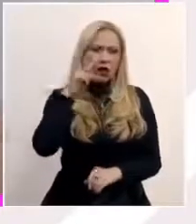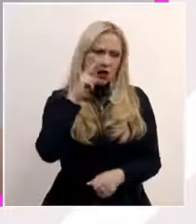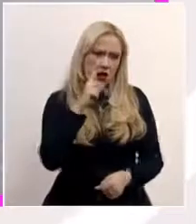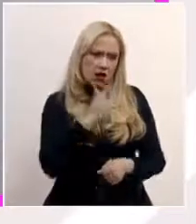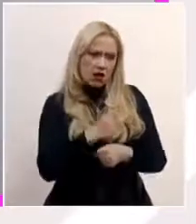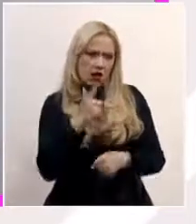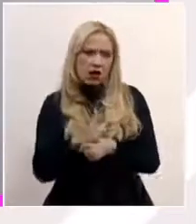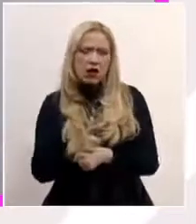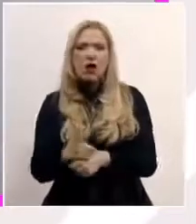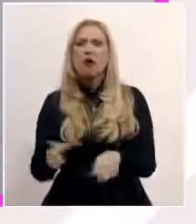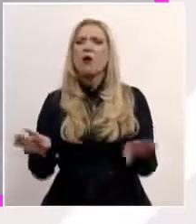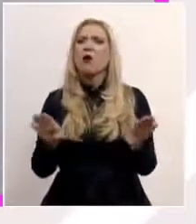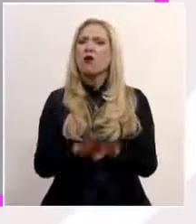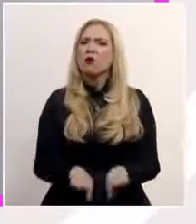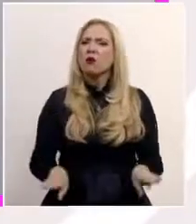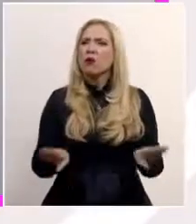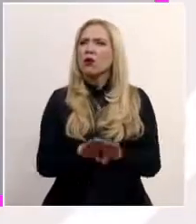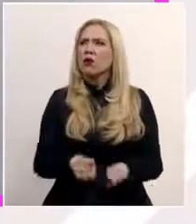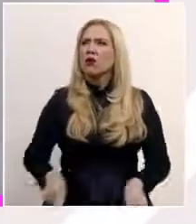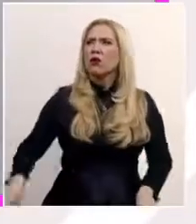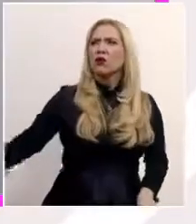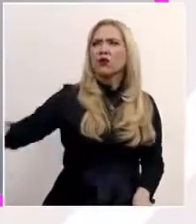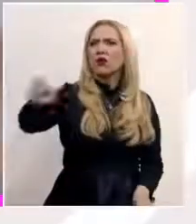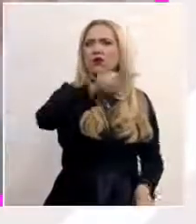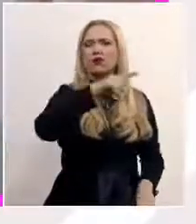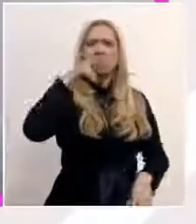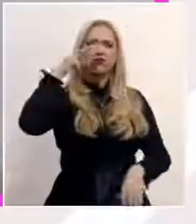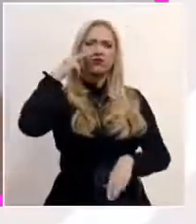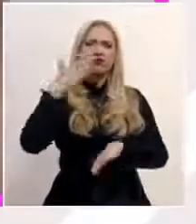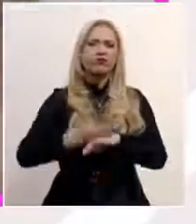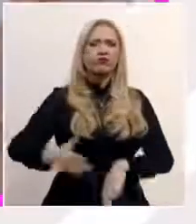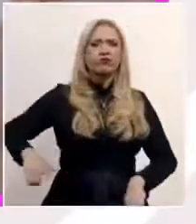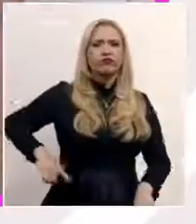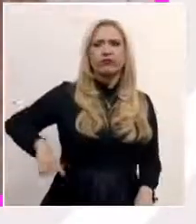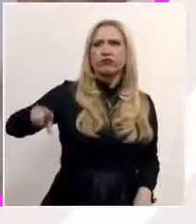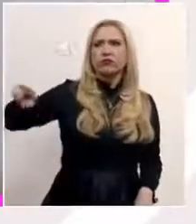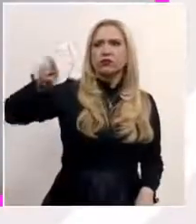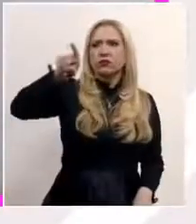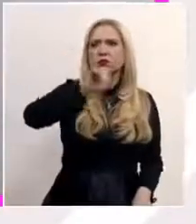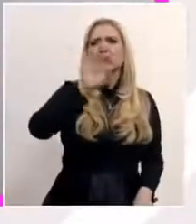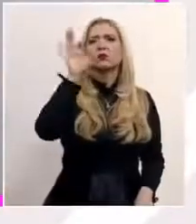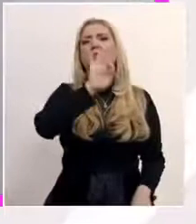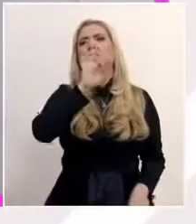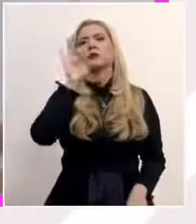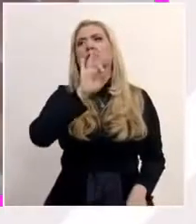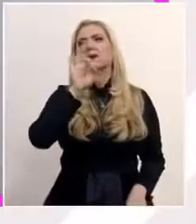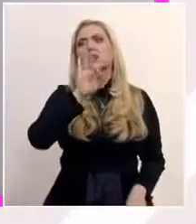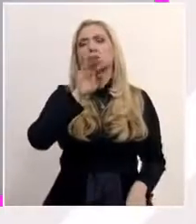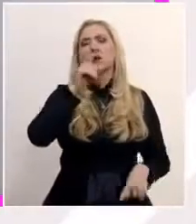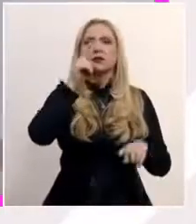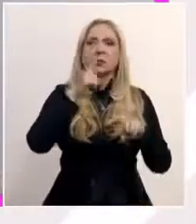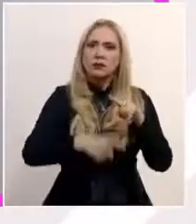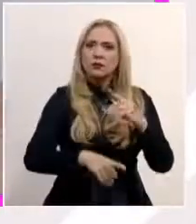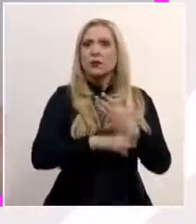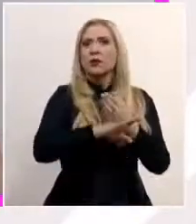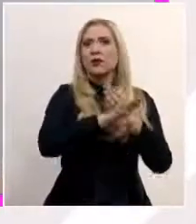cómo actúa muchas veces la autoridad. De distinto, puede ser, por ejemplo, los consejos para prevenir, que conocen esta problemática,